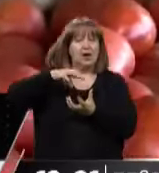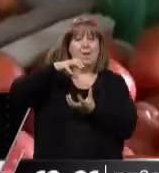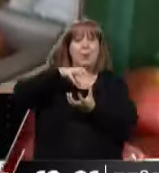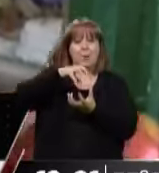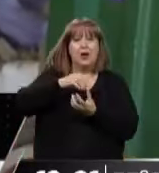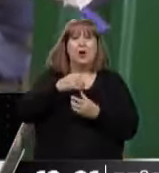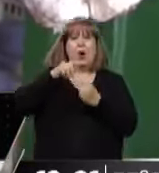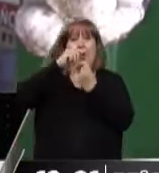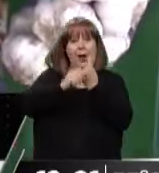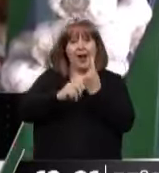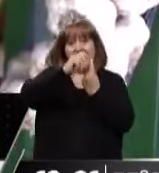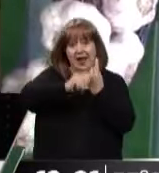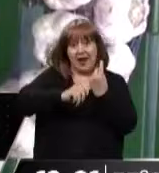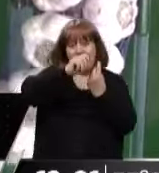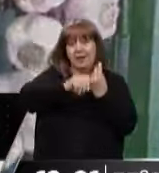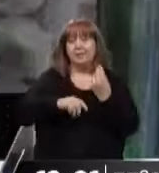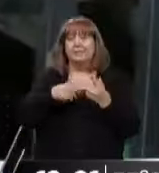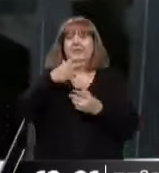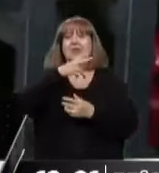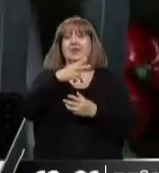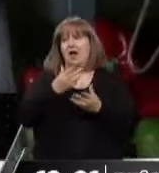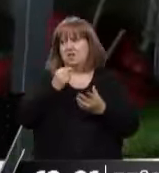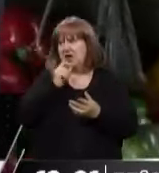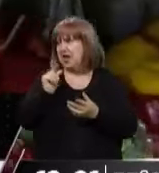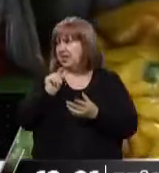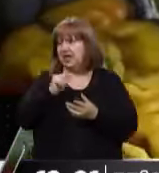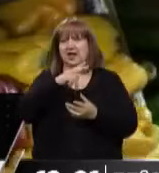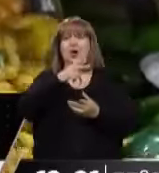las bananas, pero la banana está barata, 3.50 el kilo.